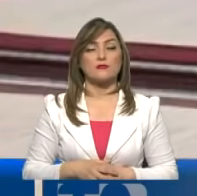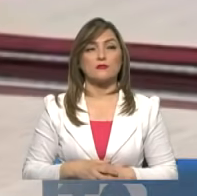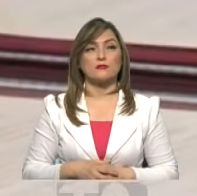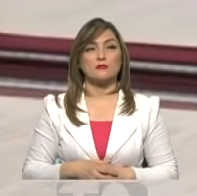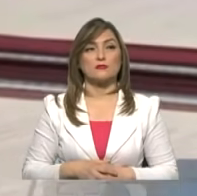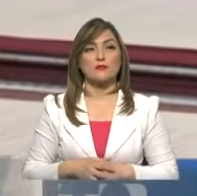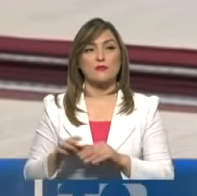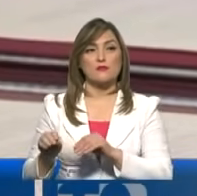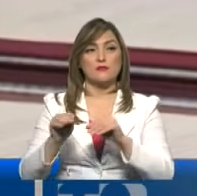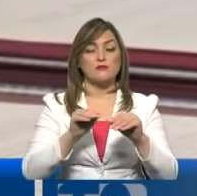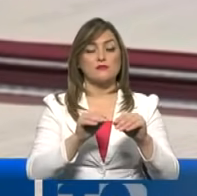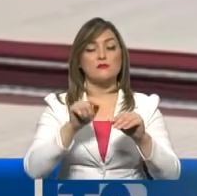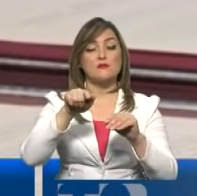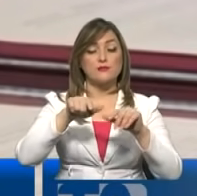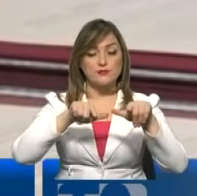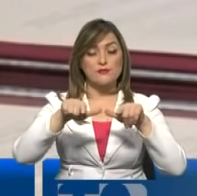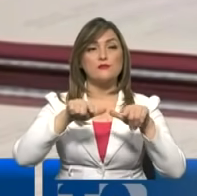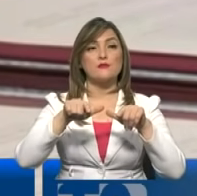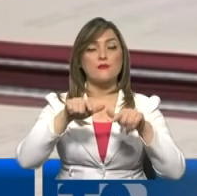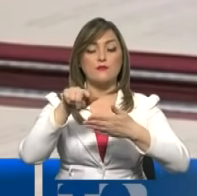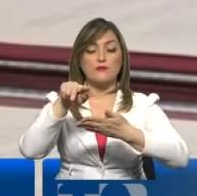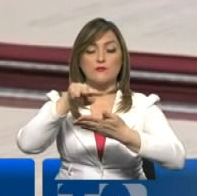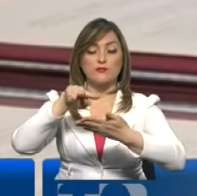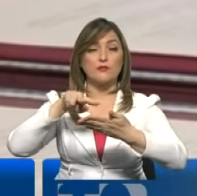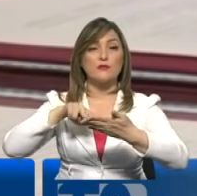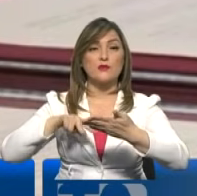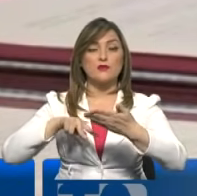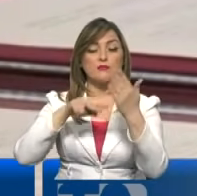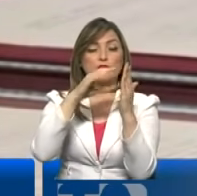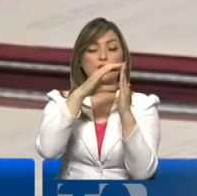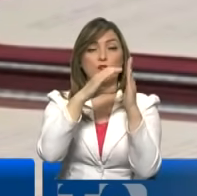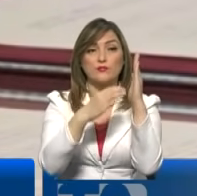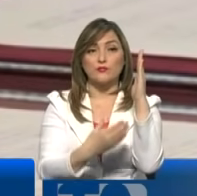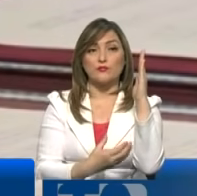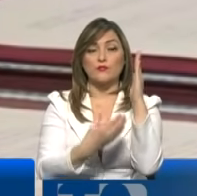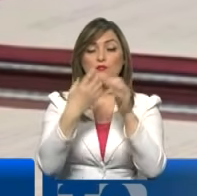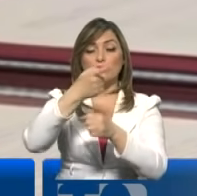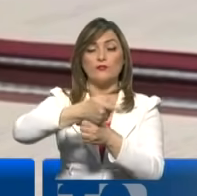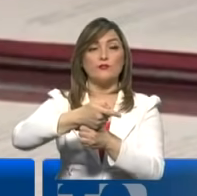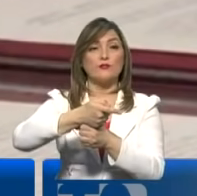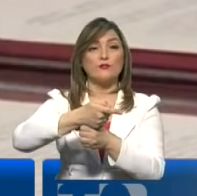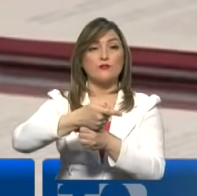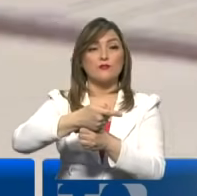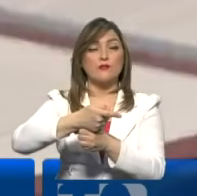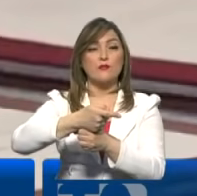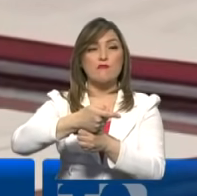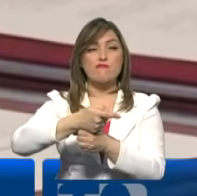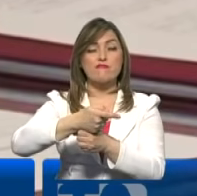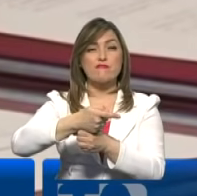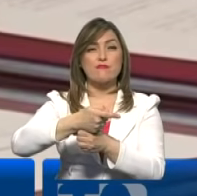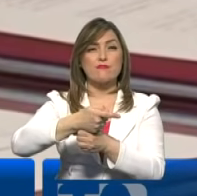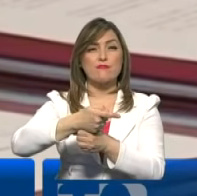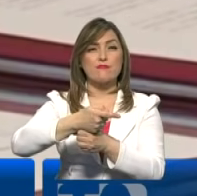Presidencia de la República. Aquí se dio lectura al contenido de un decreto ejecutivo que marca la política